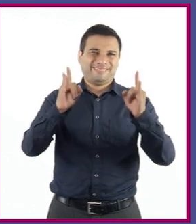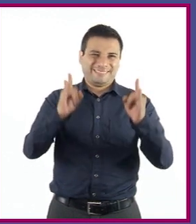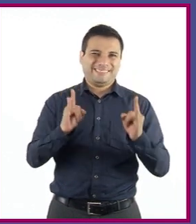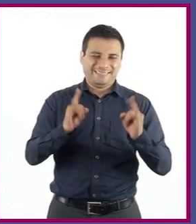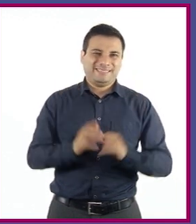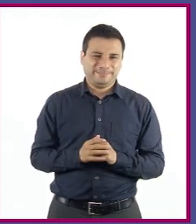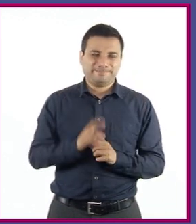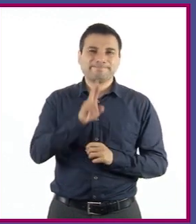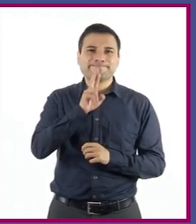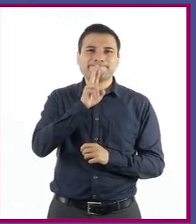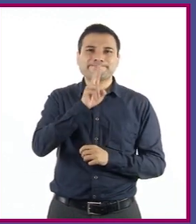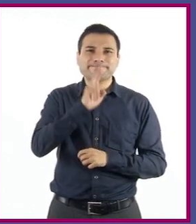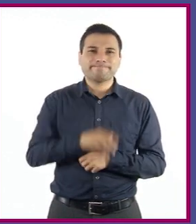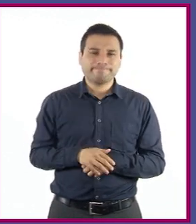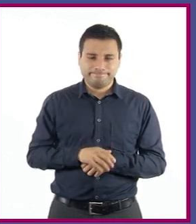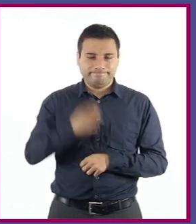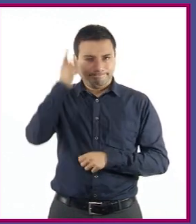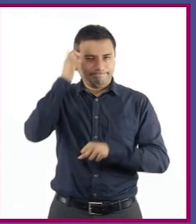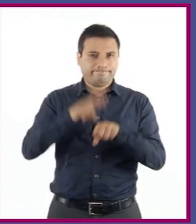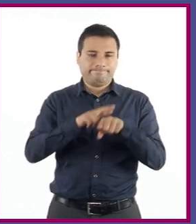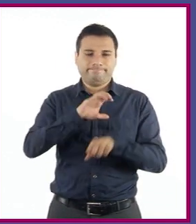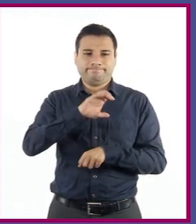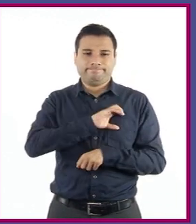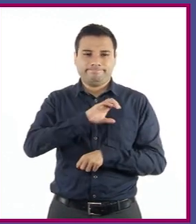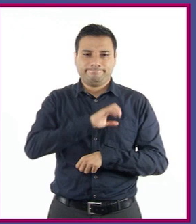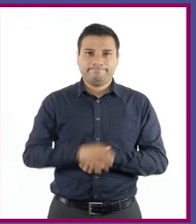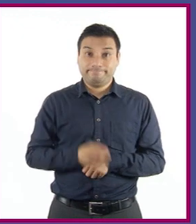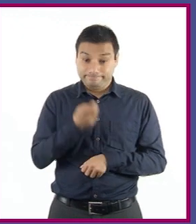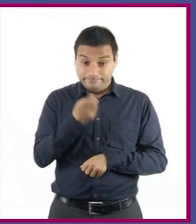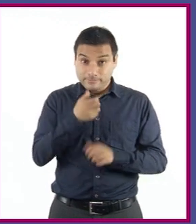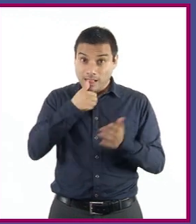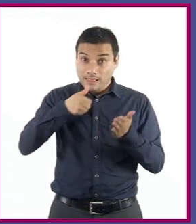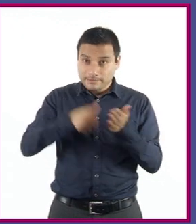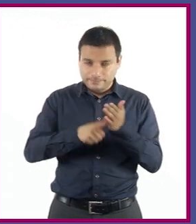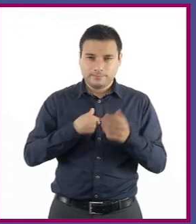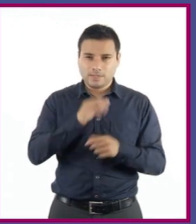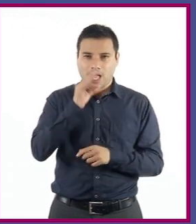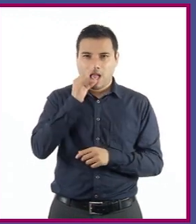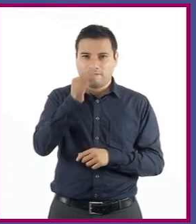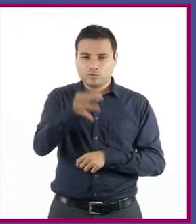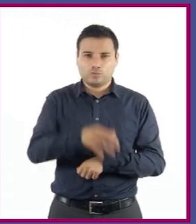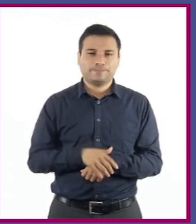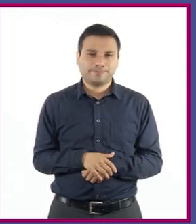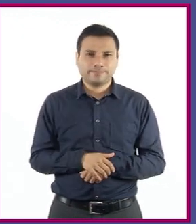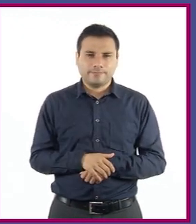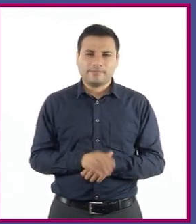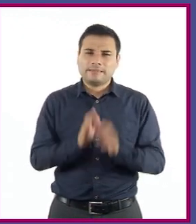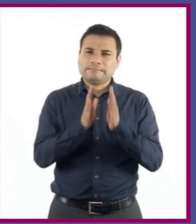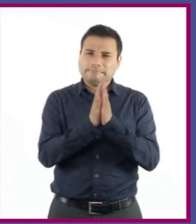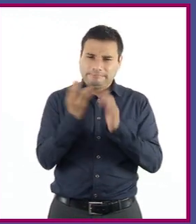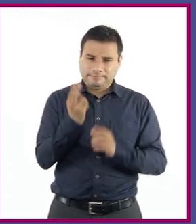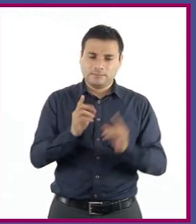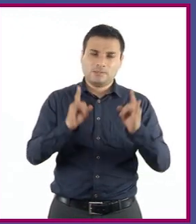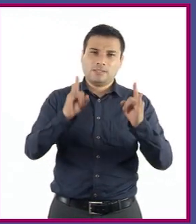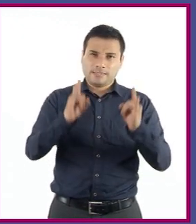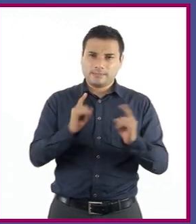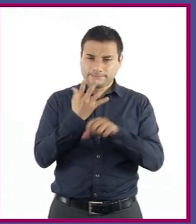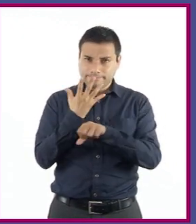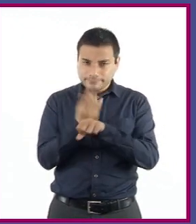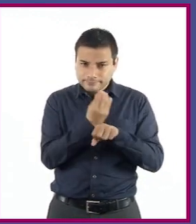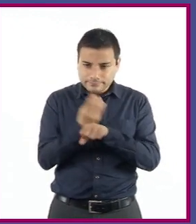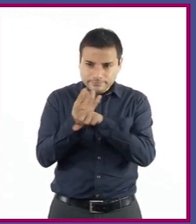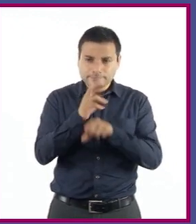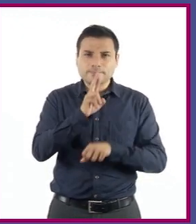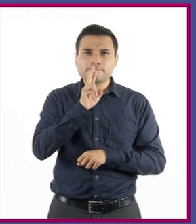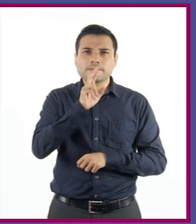canchas. Estimada directora, por medio de la presente me dirijo a usted para solicitar el mejoramiento de las canchas de nuestra escuela,